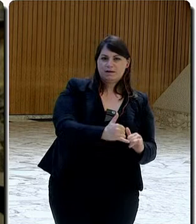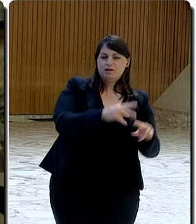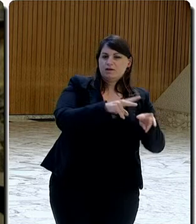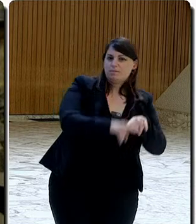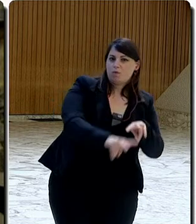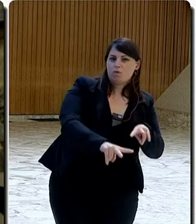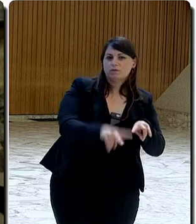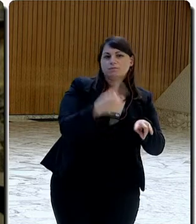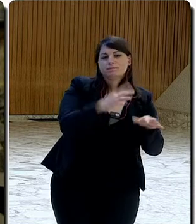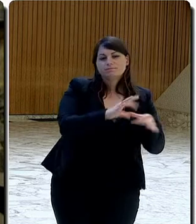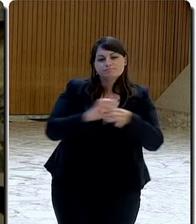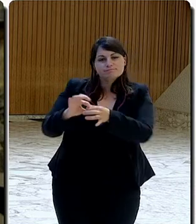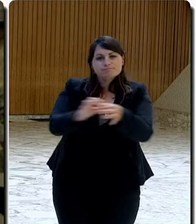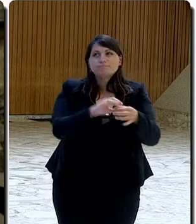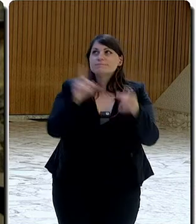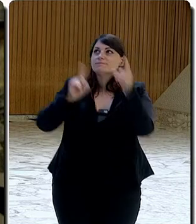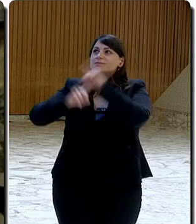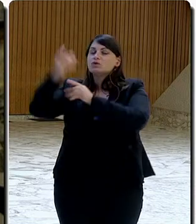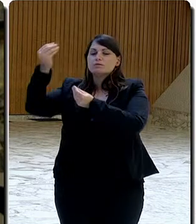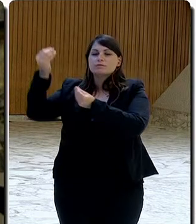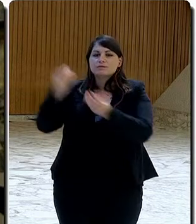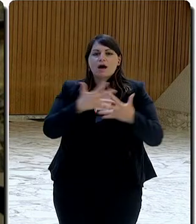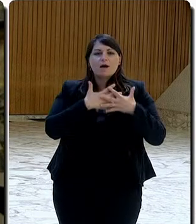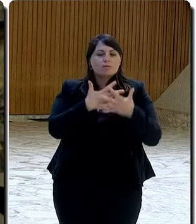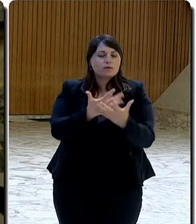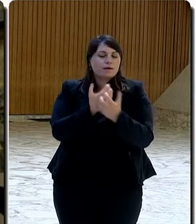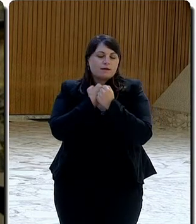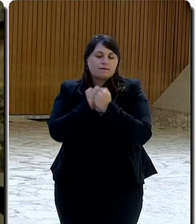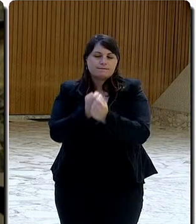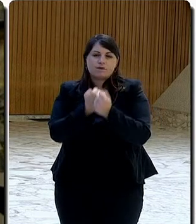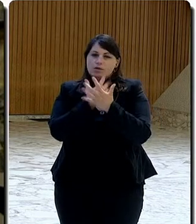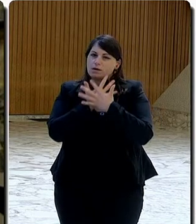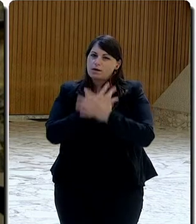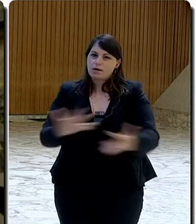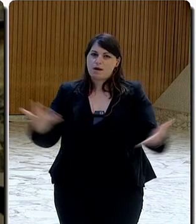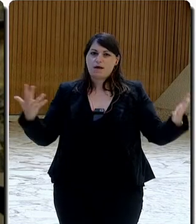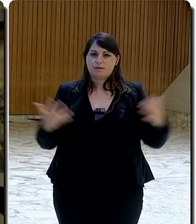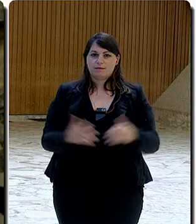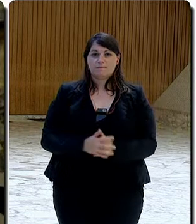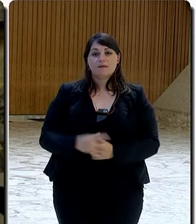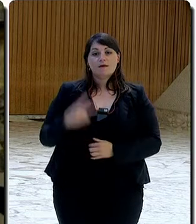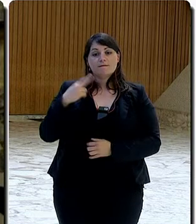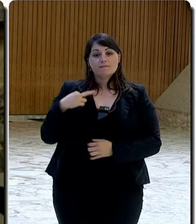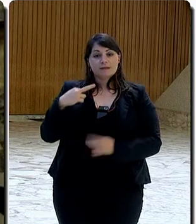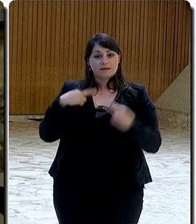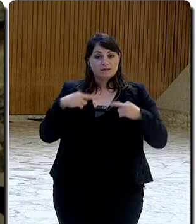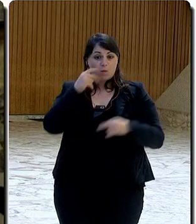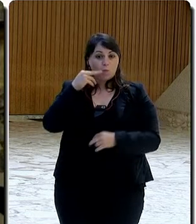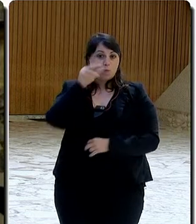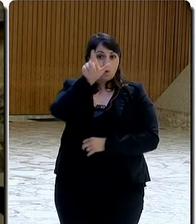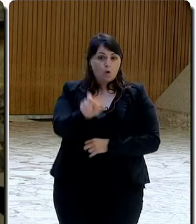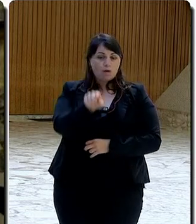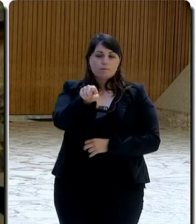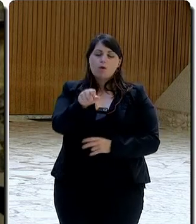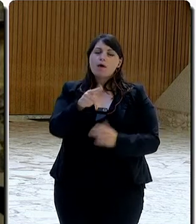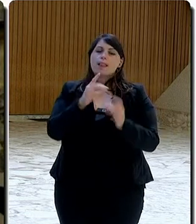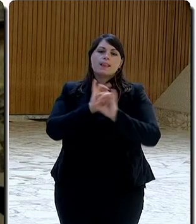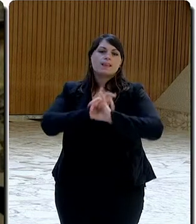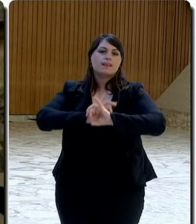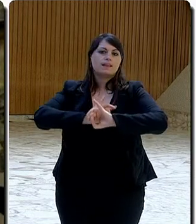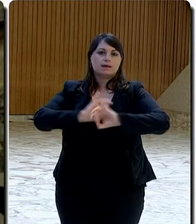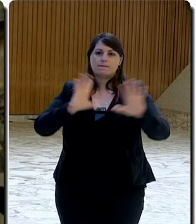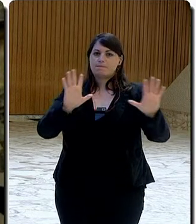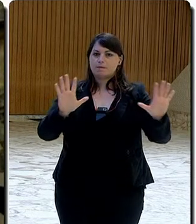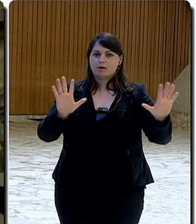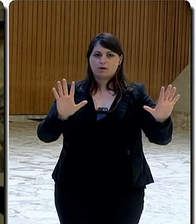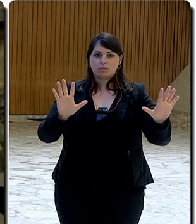La vida del hombre es un espacio de libertad creado por Dios para que el hombre vaya construyendo